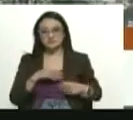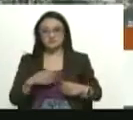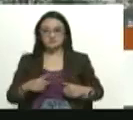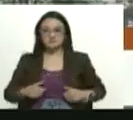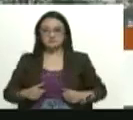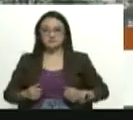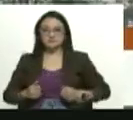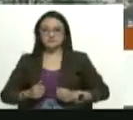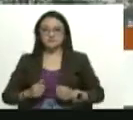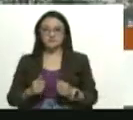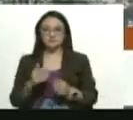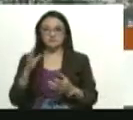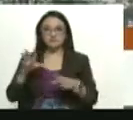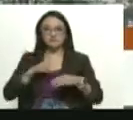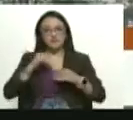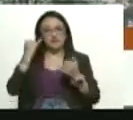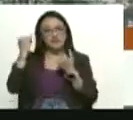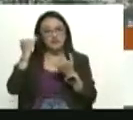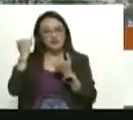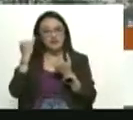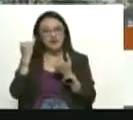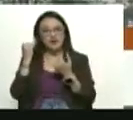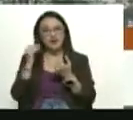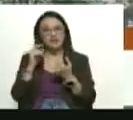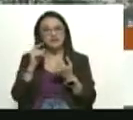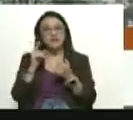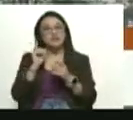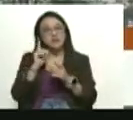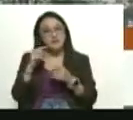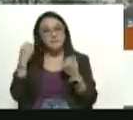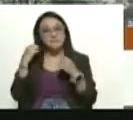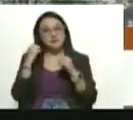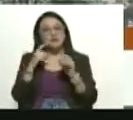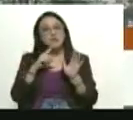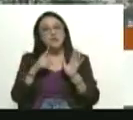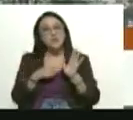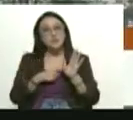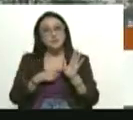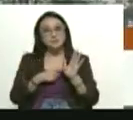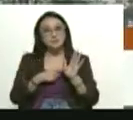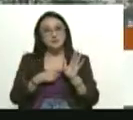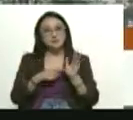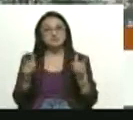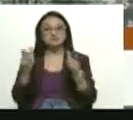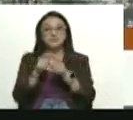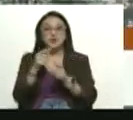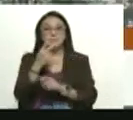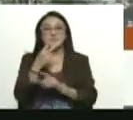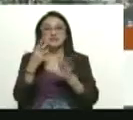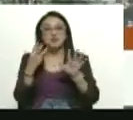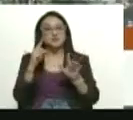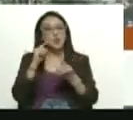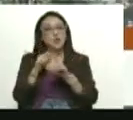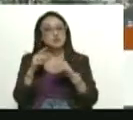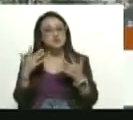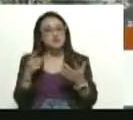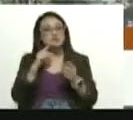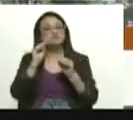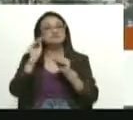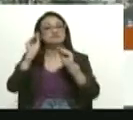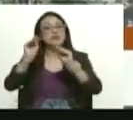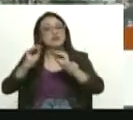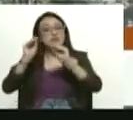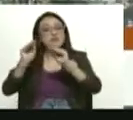aceptando ideas que no se pongan en práctica. Nos dirigimos a la COP28 con el objetivo de decirle al